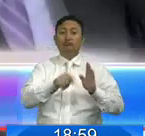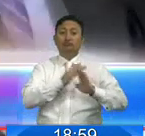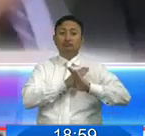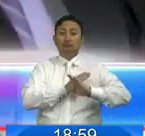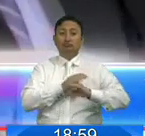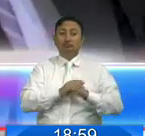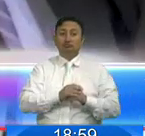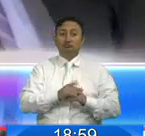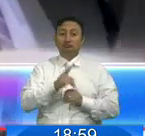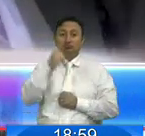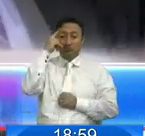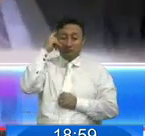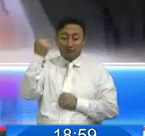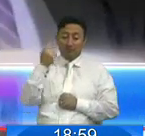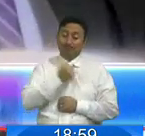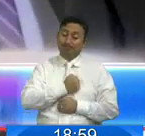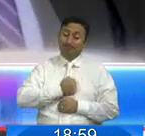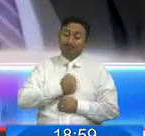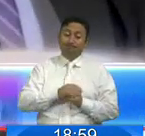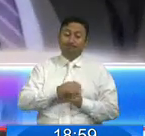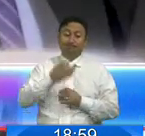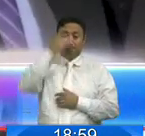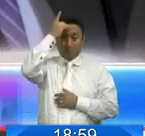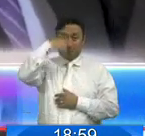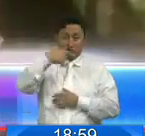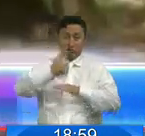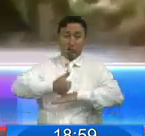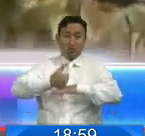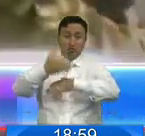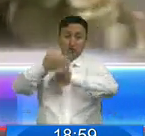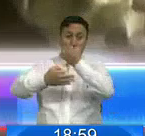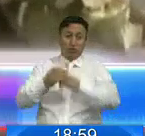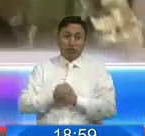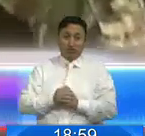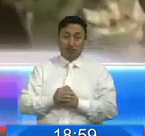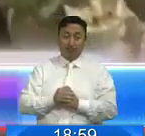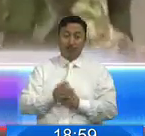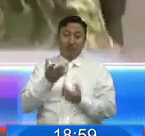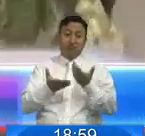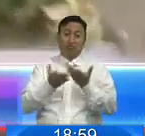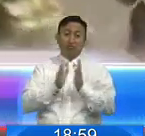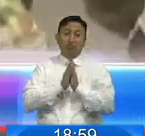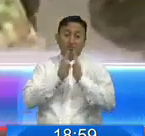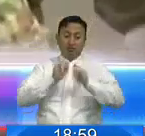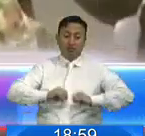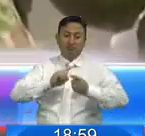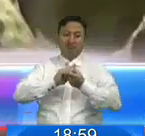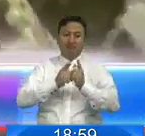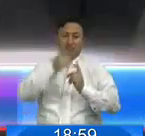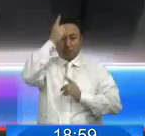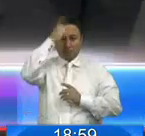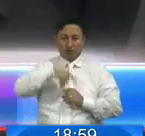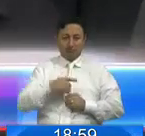narcotraficante consideró lamentable la decisión del jurado y no descarta presentar una apelación.